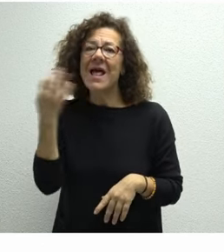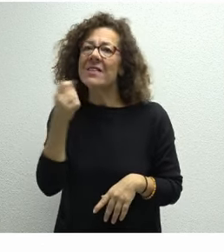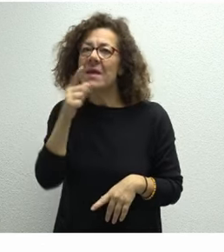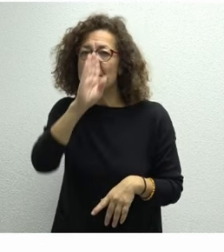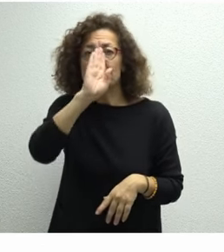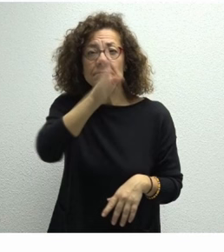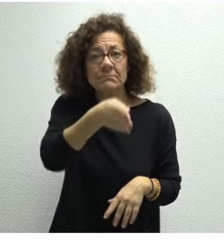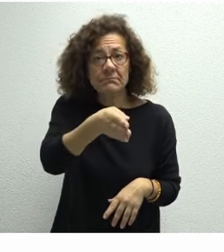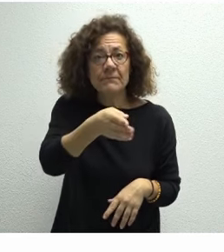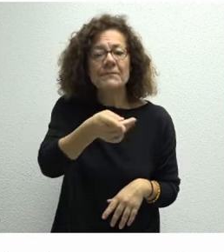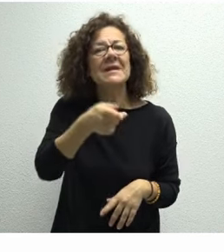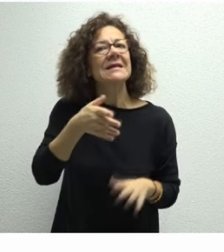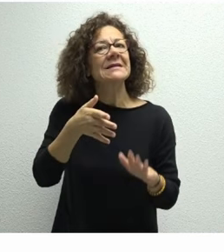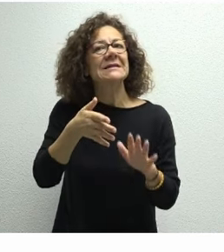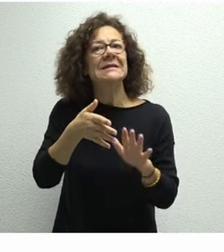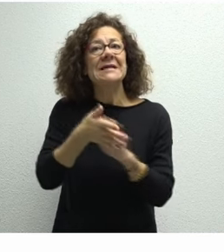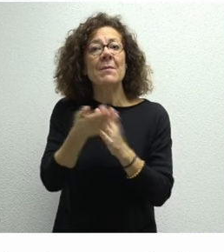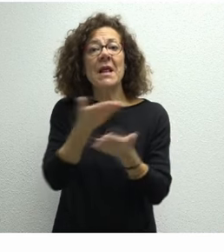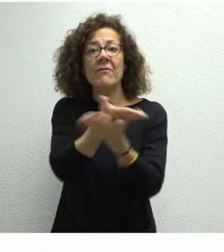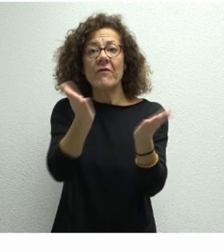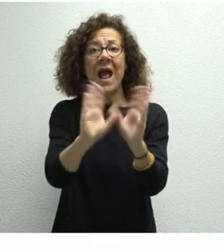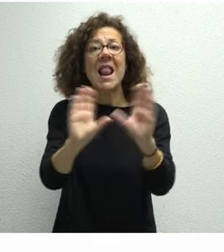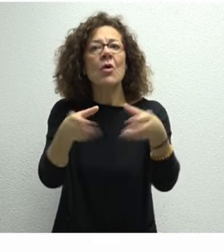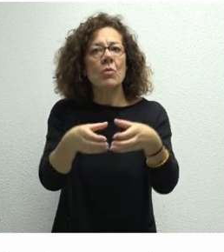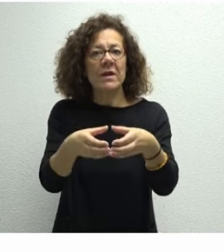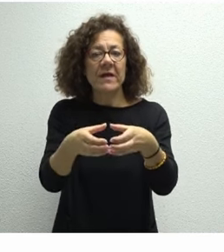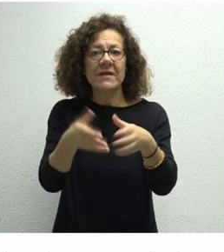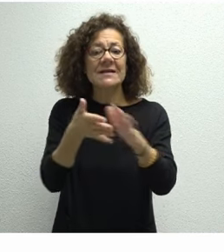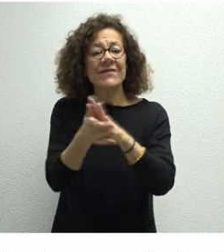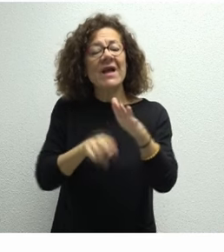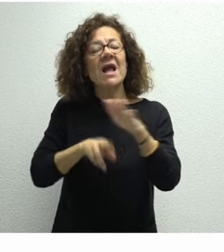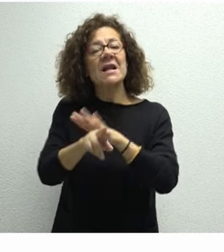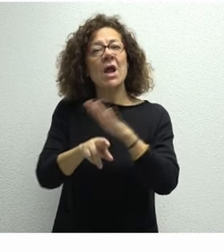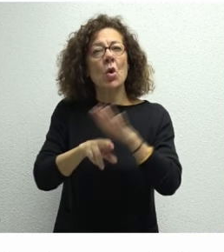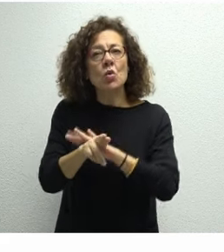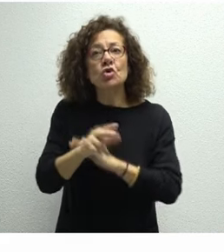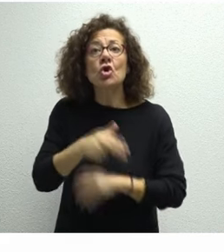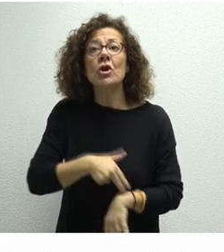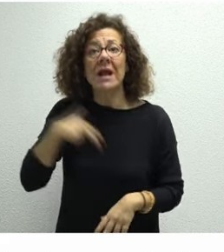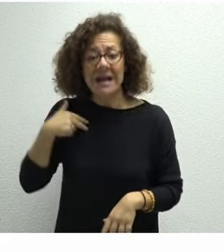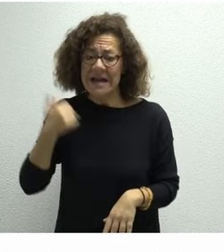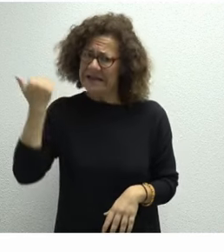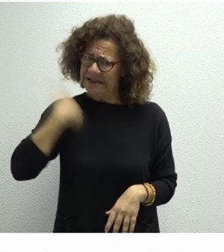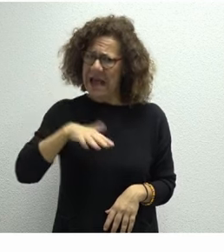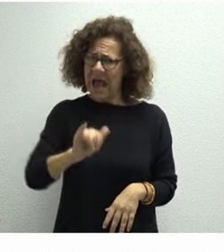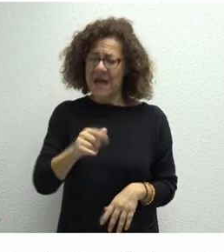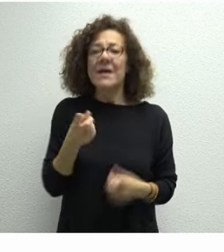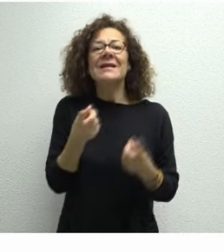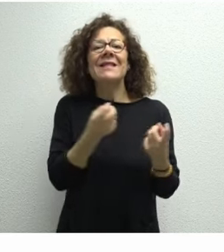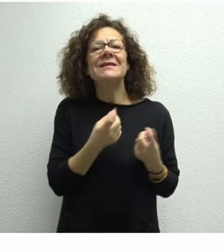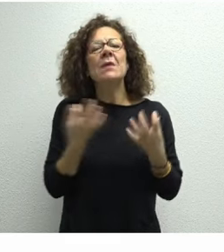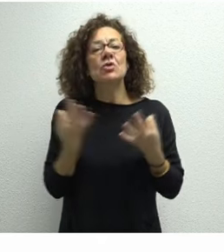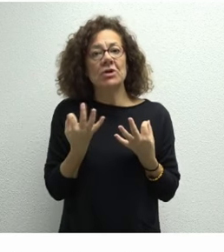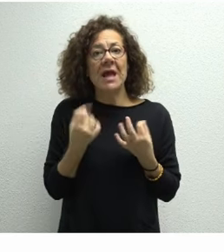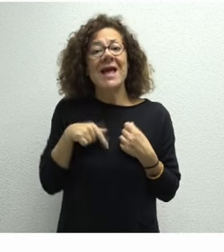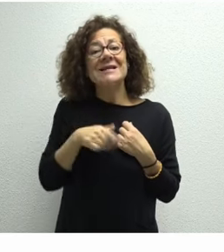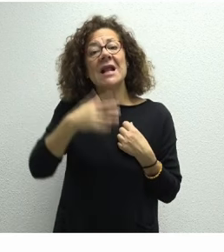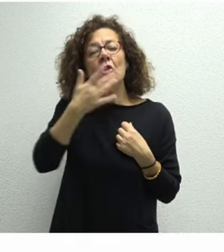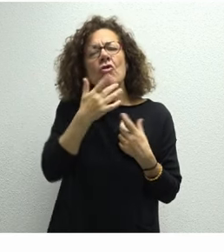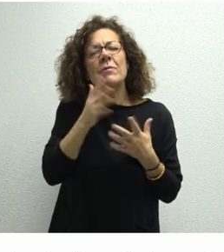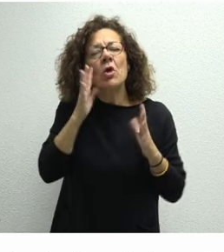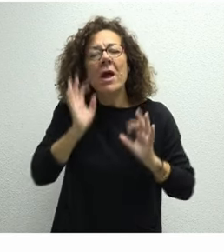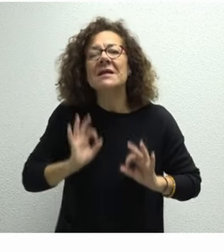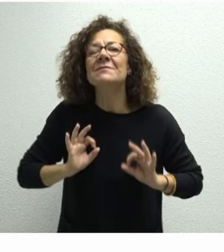destinadas a tienen que ir destinados a la comunidad es decir los recursos los generales ya existen lo que necesitamos es poner el conocimiento